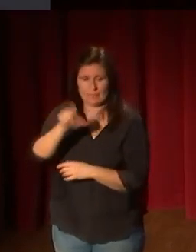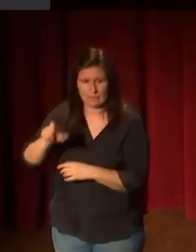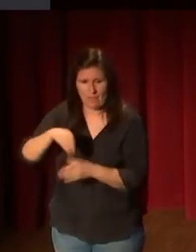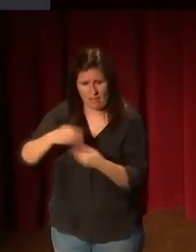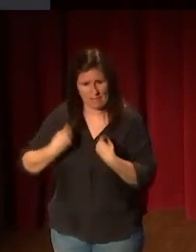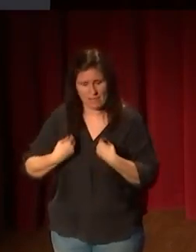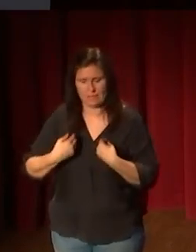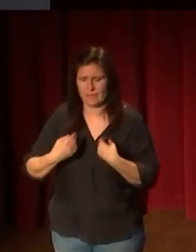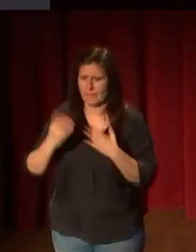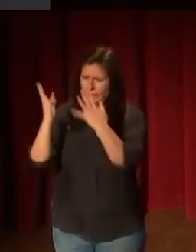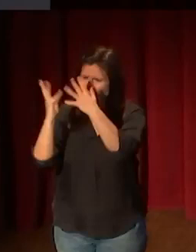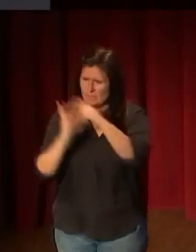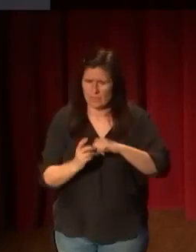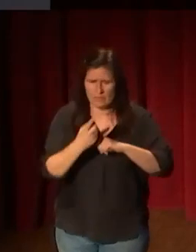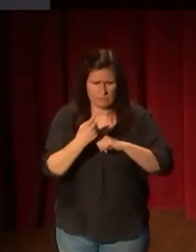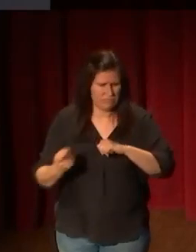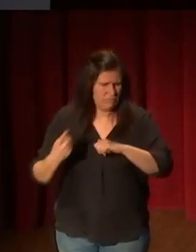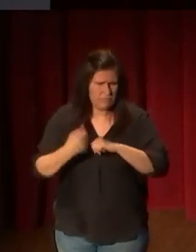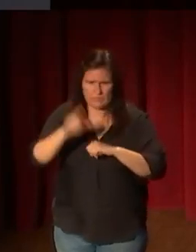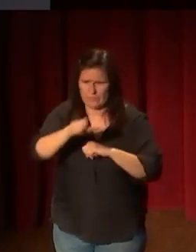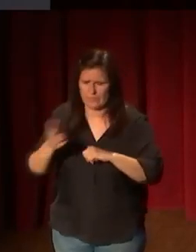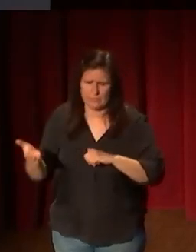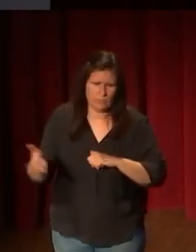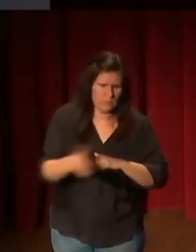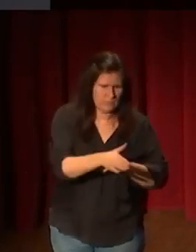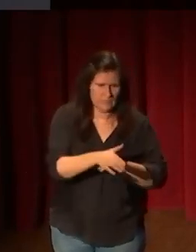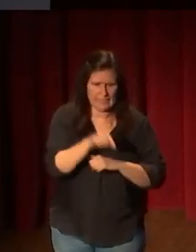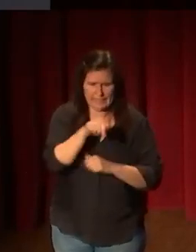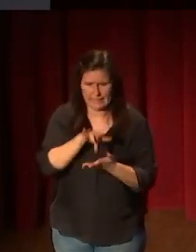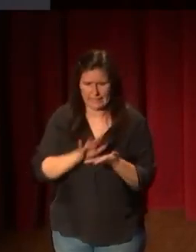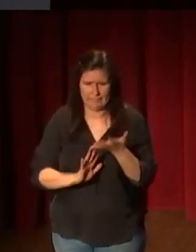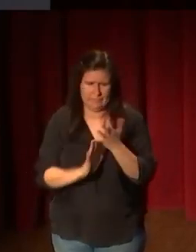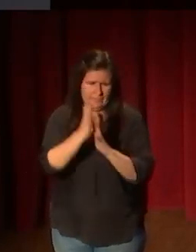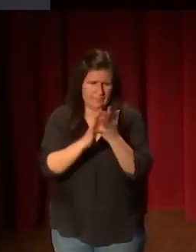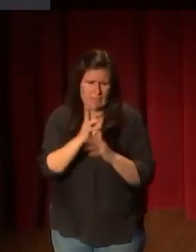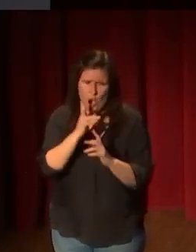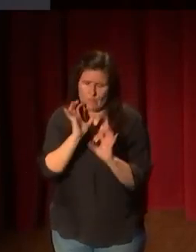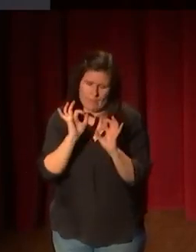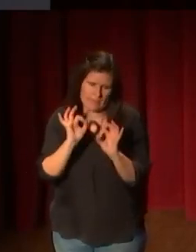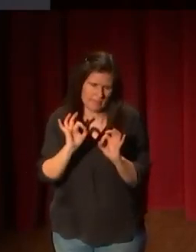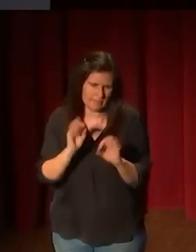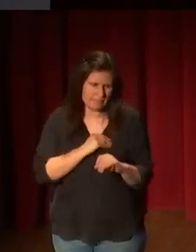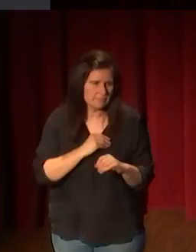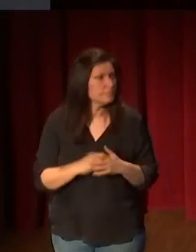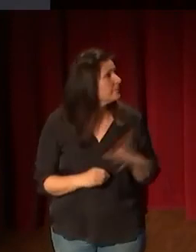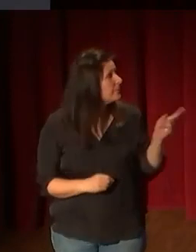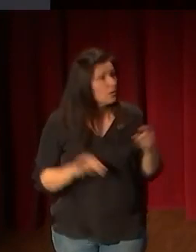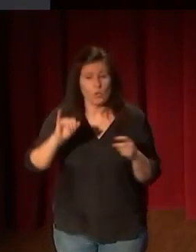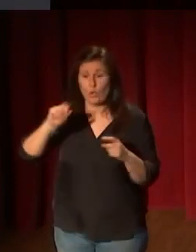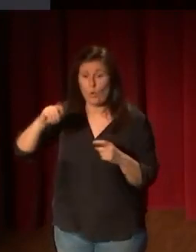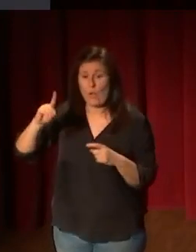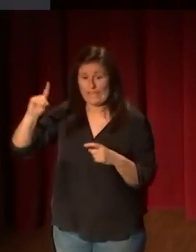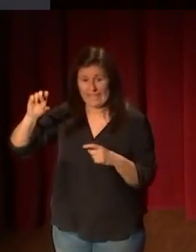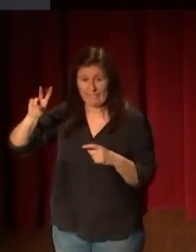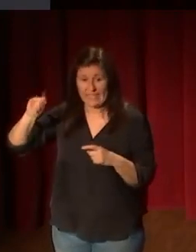por cientos las personas que perdieron la vida en esta en esta terrible desgracia juan de villanueva fue el